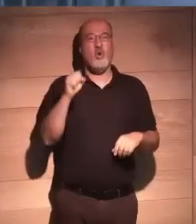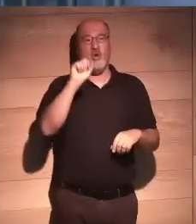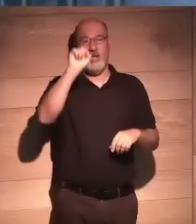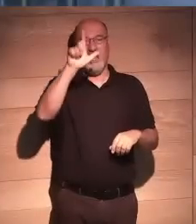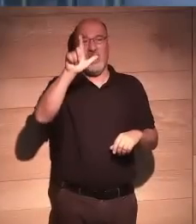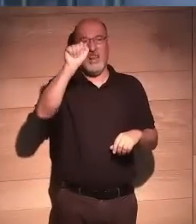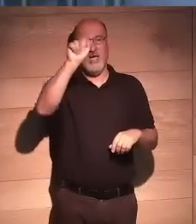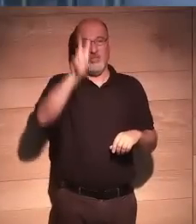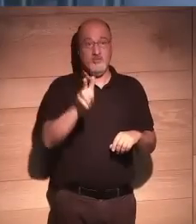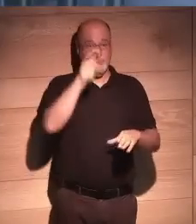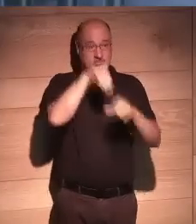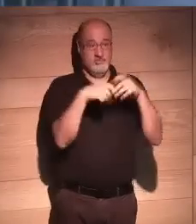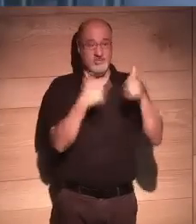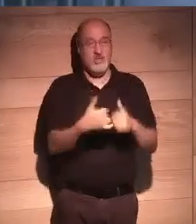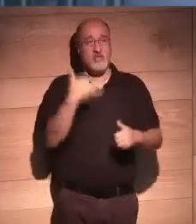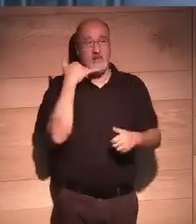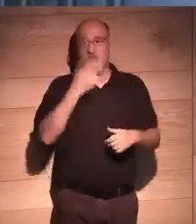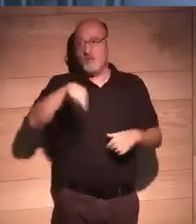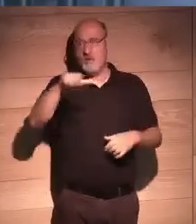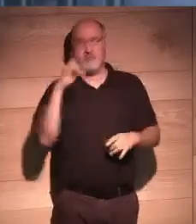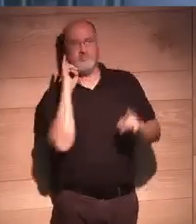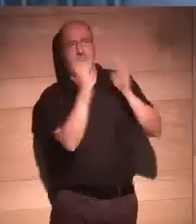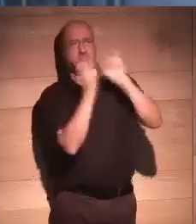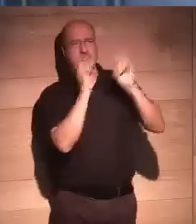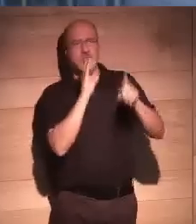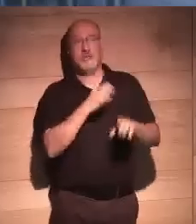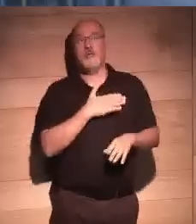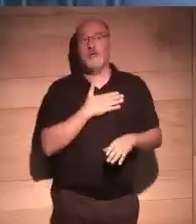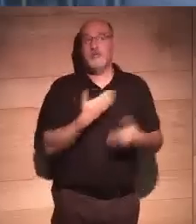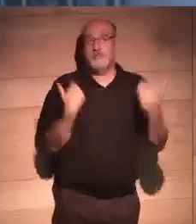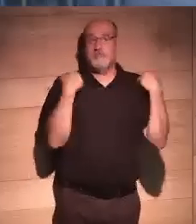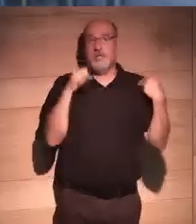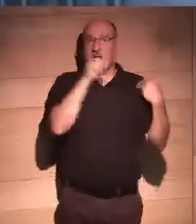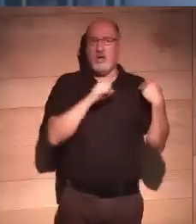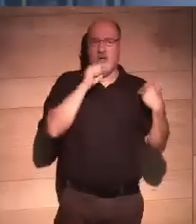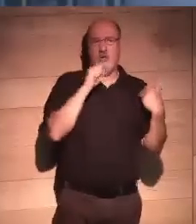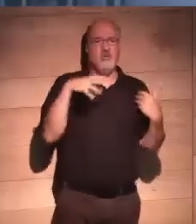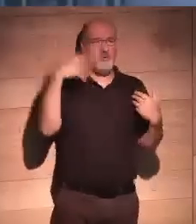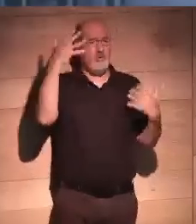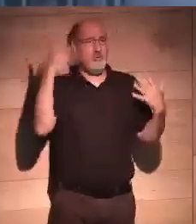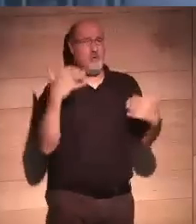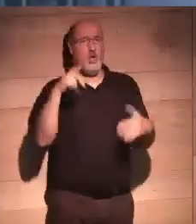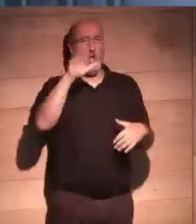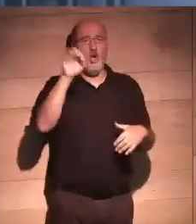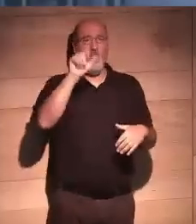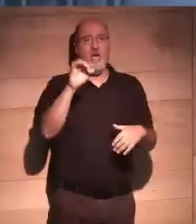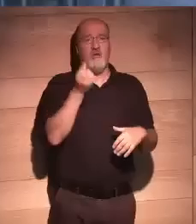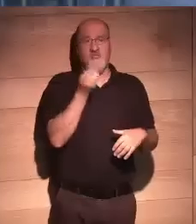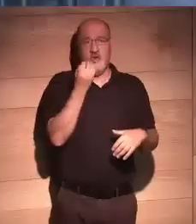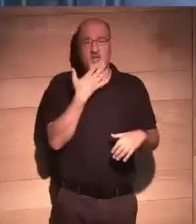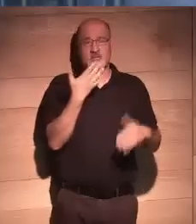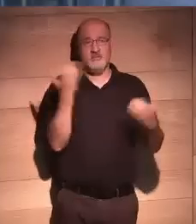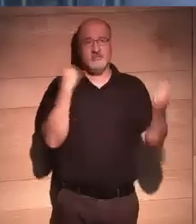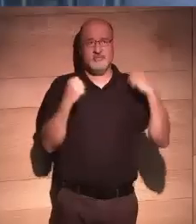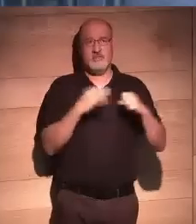abría las líneas telefónicas y la gente preguntaba cada cosa. Estaba Lola Flores, eso lo podéis ver en YouTube, además, porque está en YouTube y en el archivo